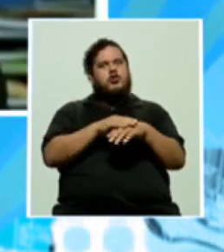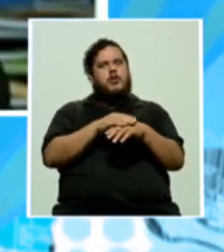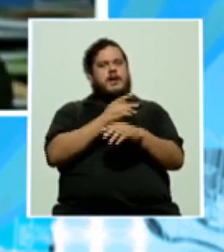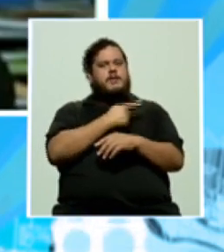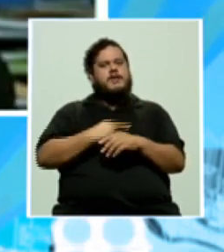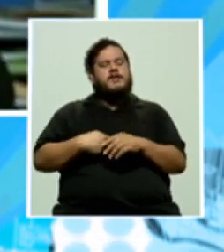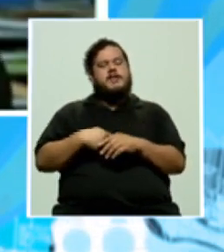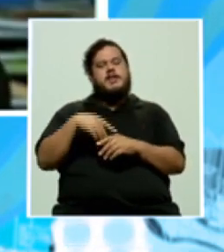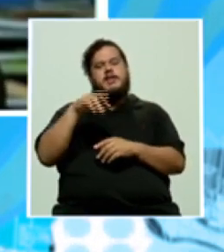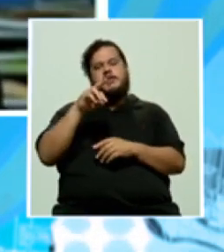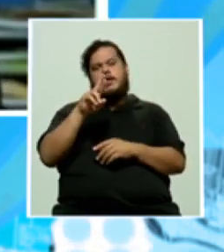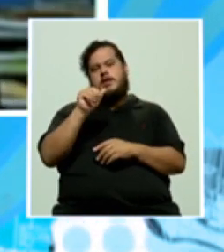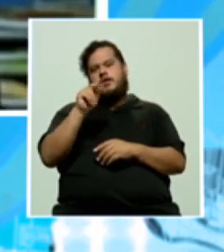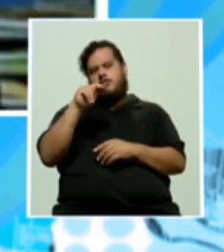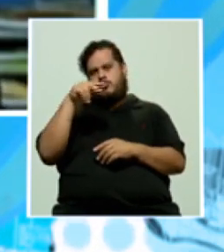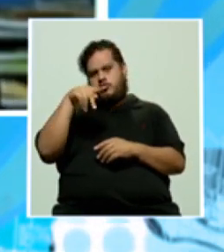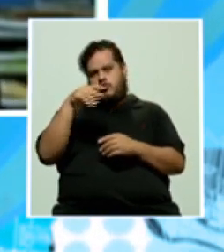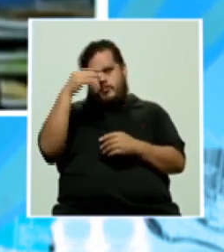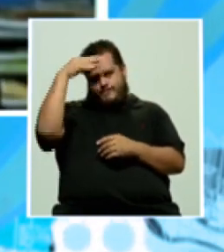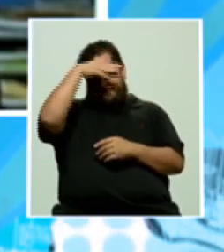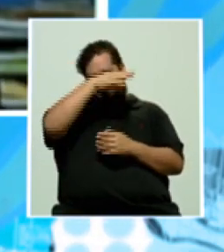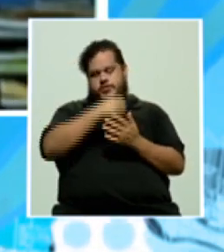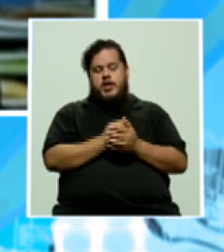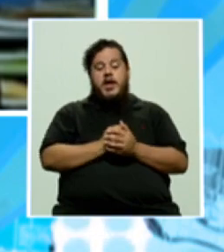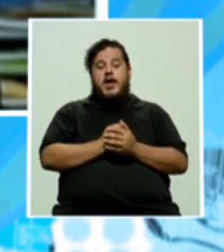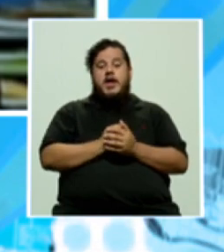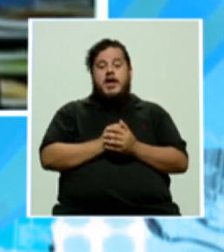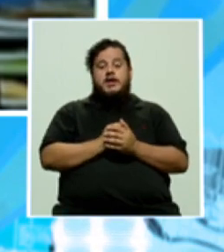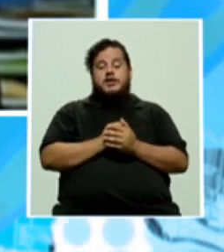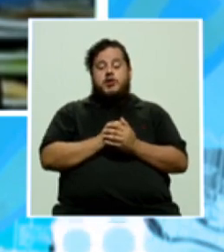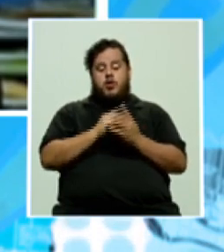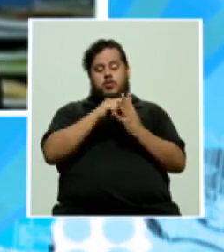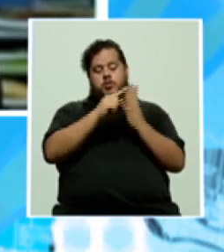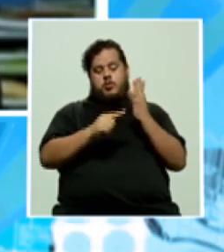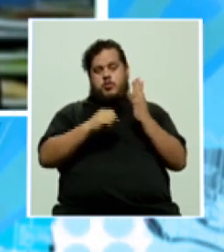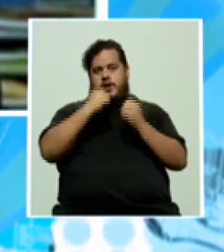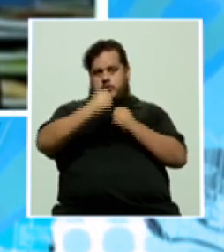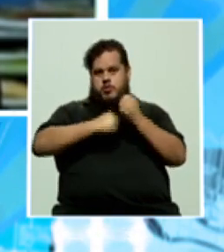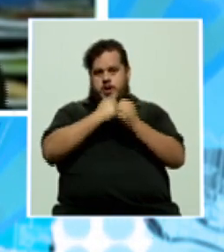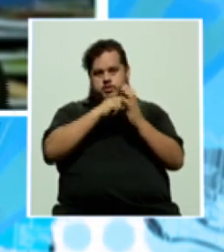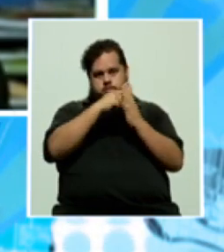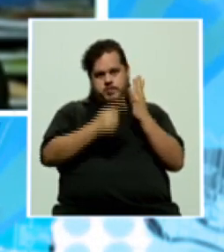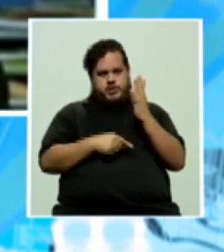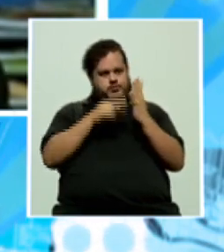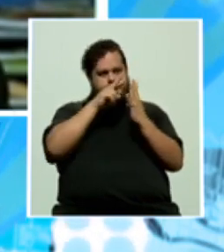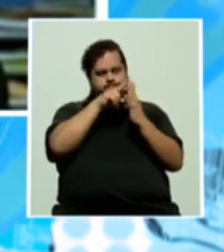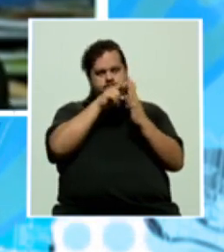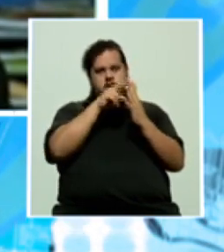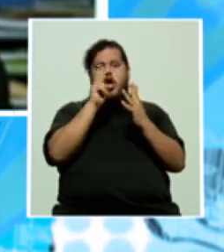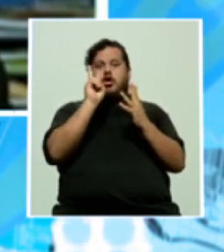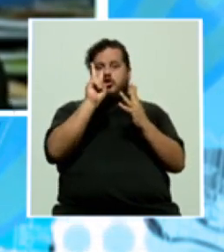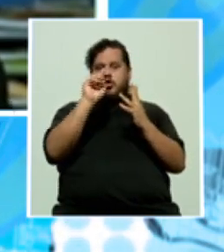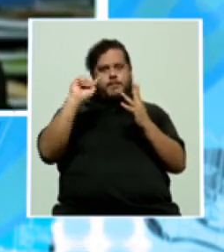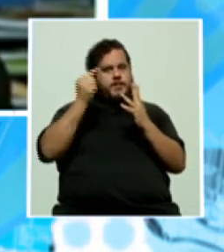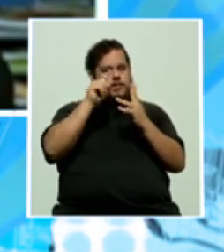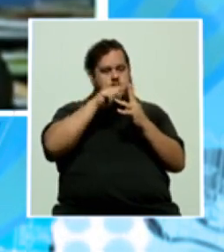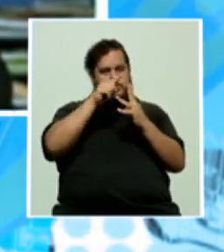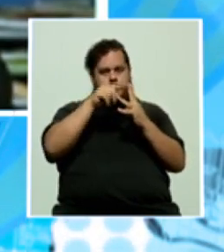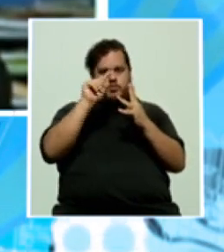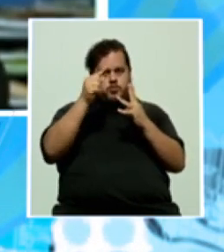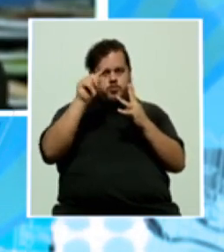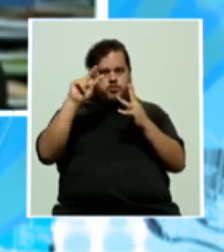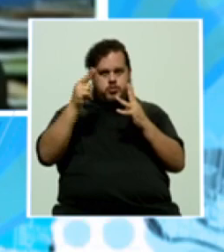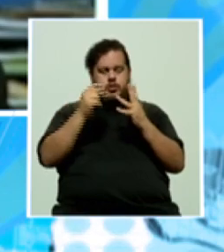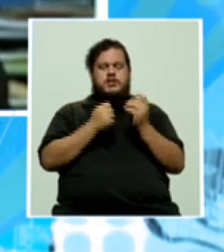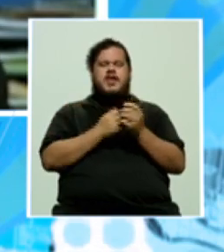Durante los primeros 2 años y su plan de gobierno de, primero que nada, controlar lo que